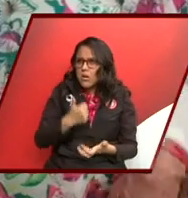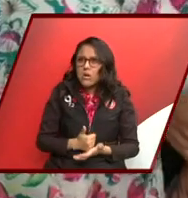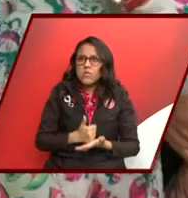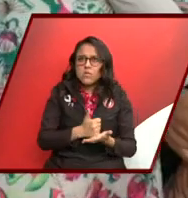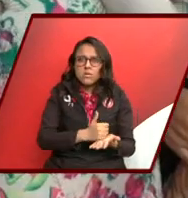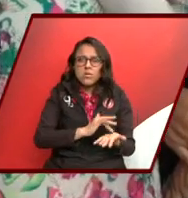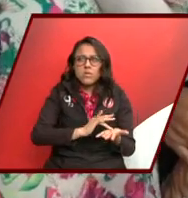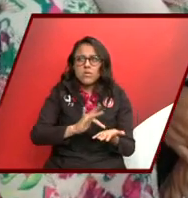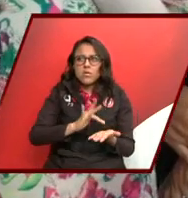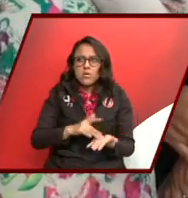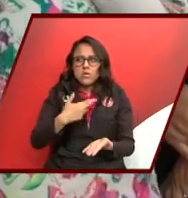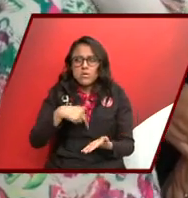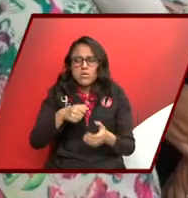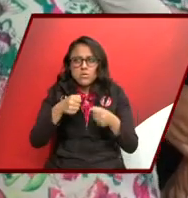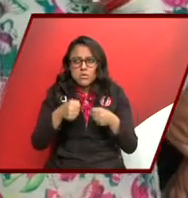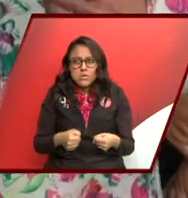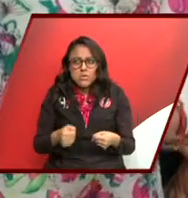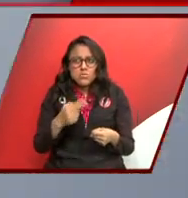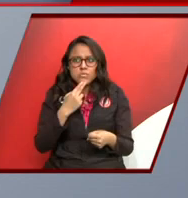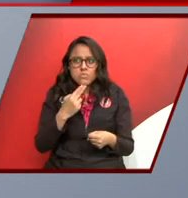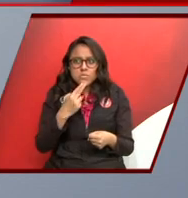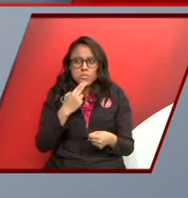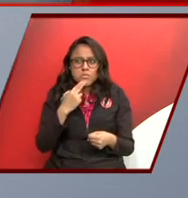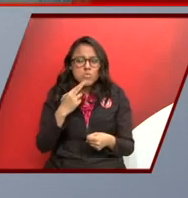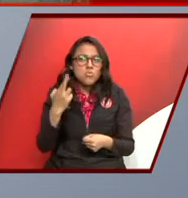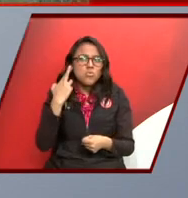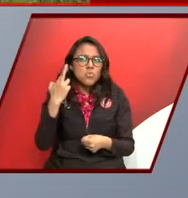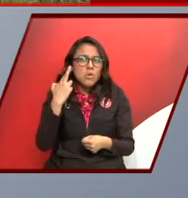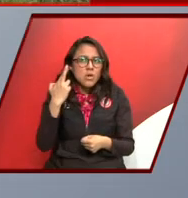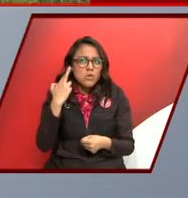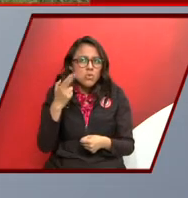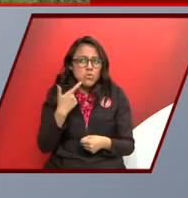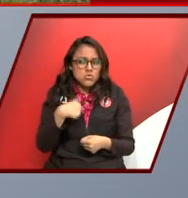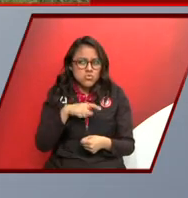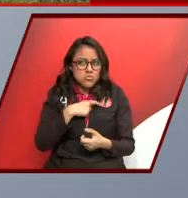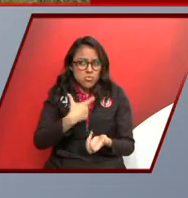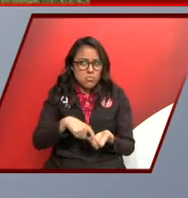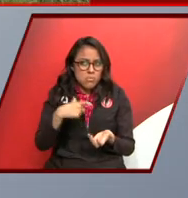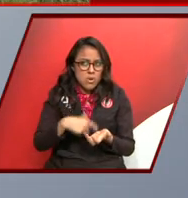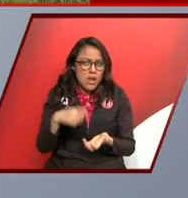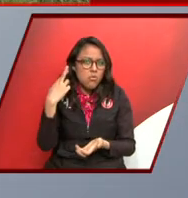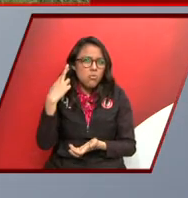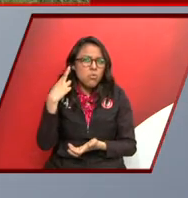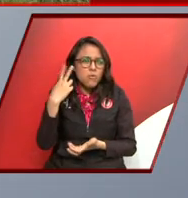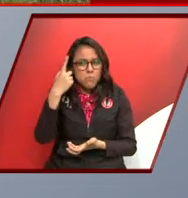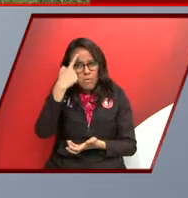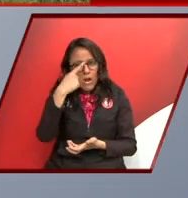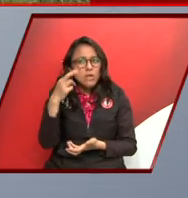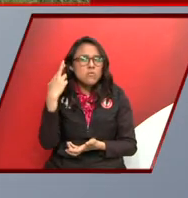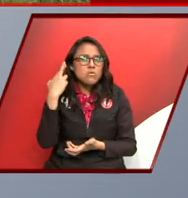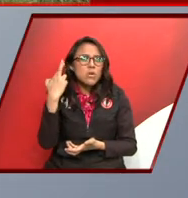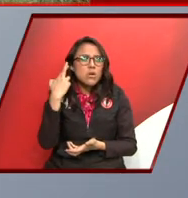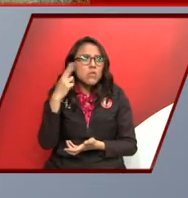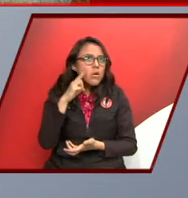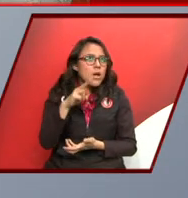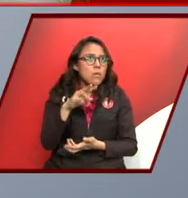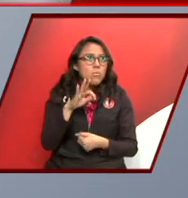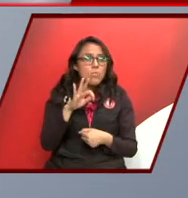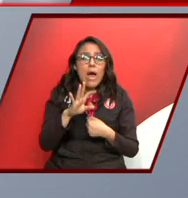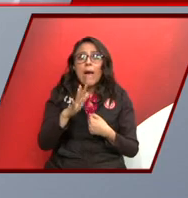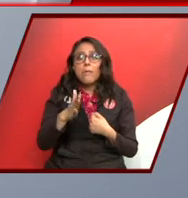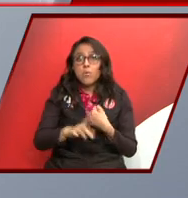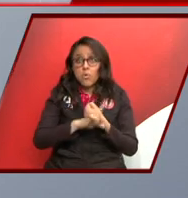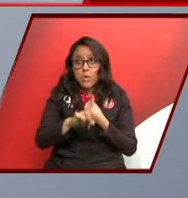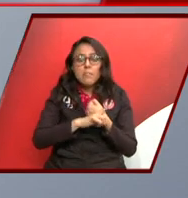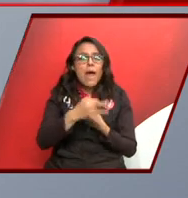en nuestra seguridad, nosotros tenemos unas alarmas que hemos comprado, unas alarmas inalámbricas que hemos